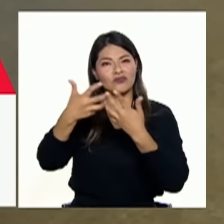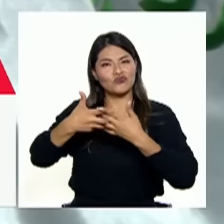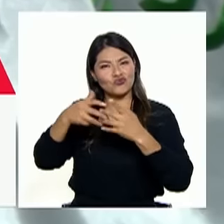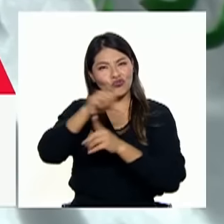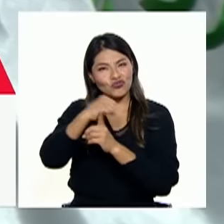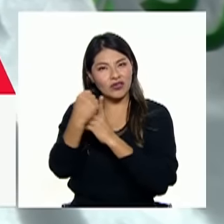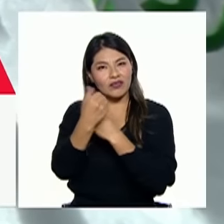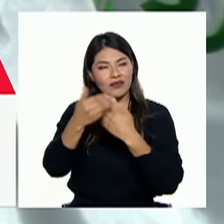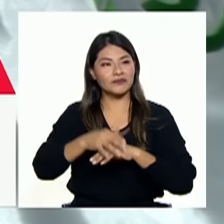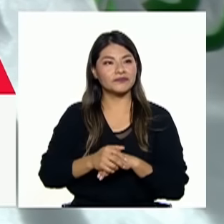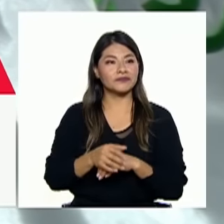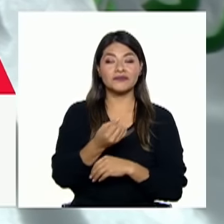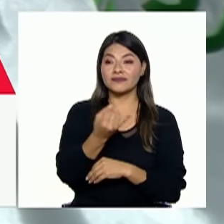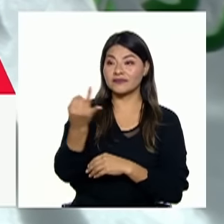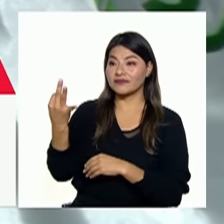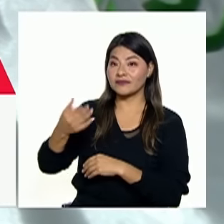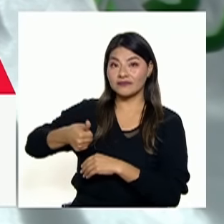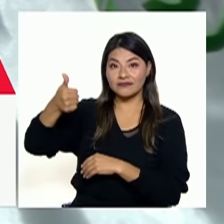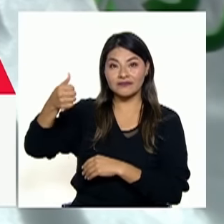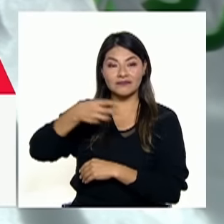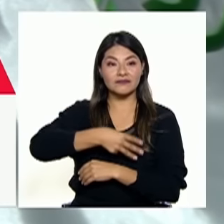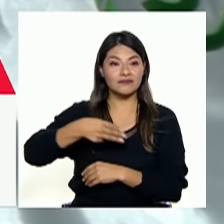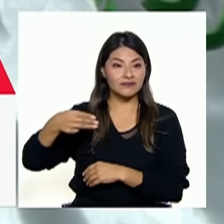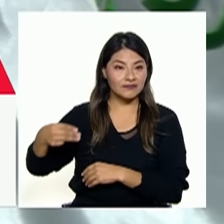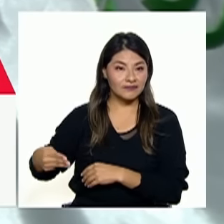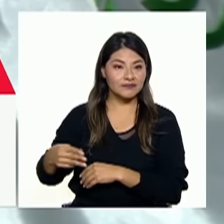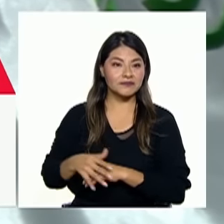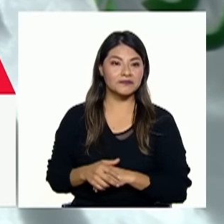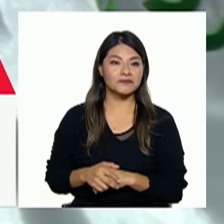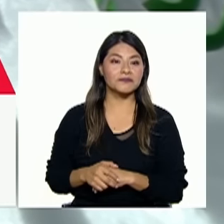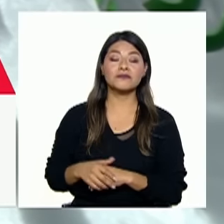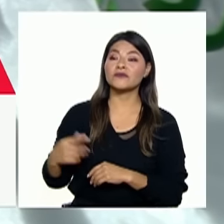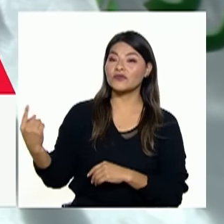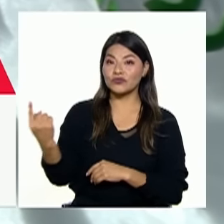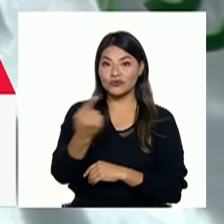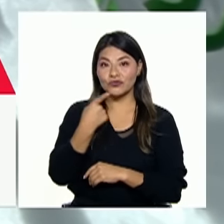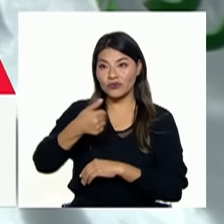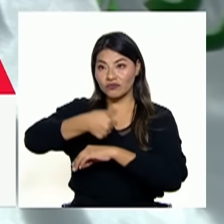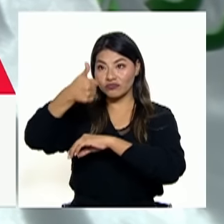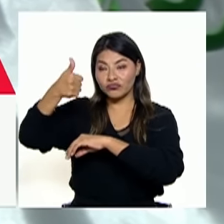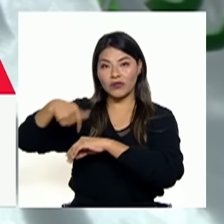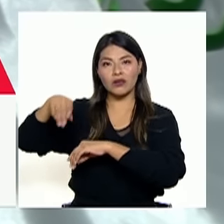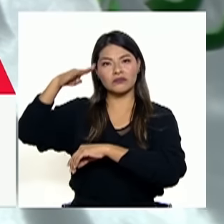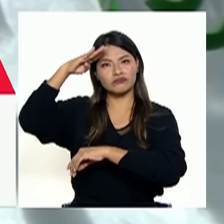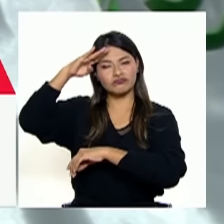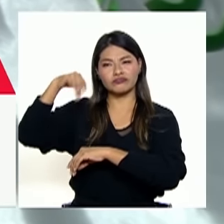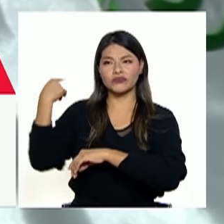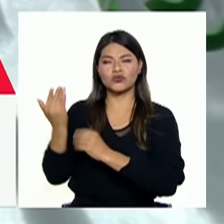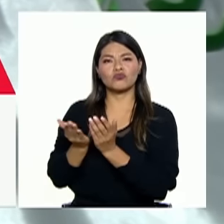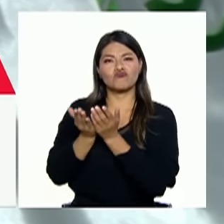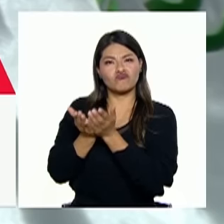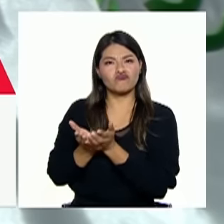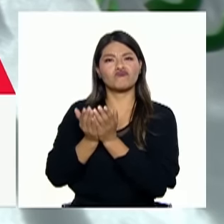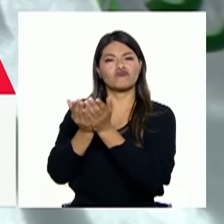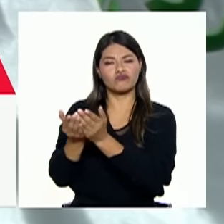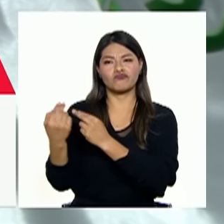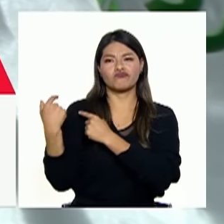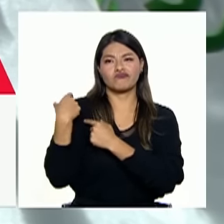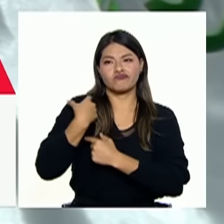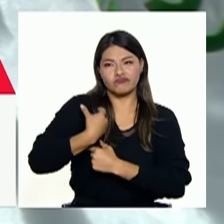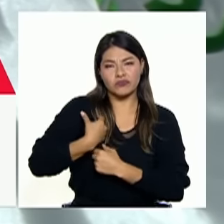señores ministros, señores almirantes de la Marina de Guerra del Perú, señores generales